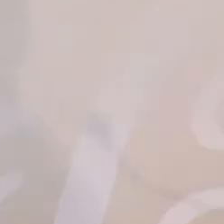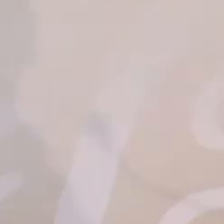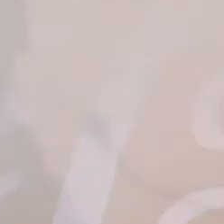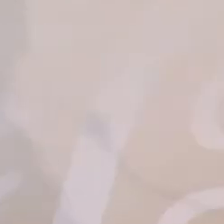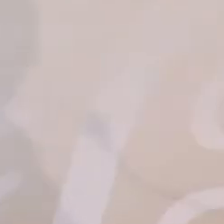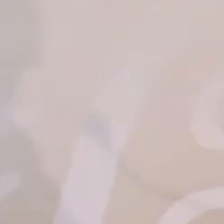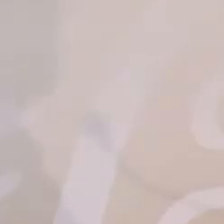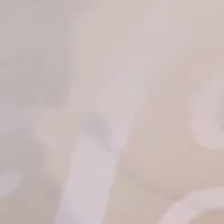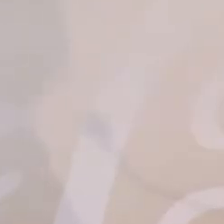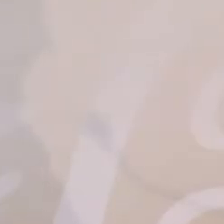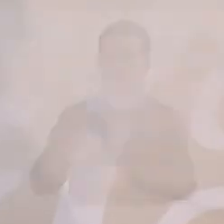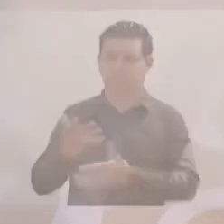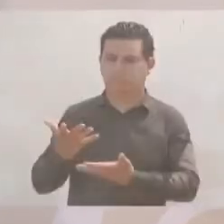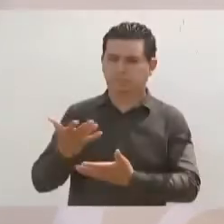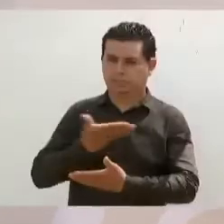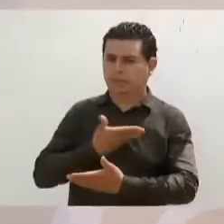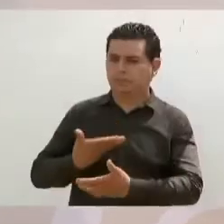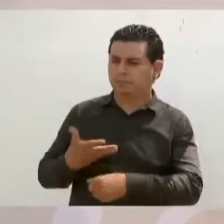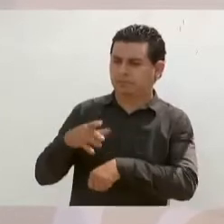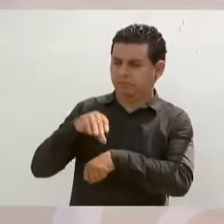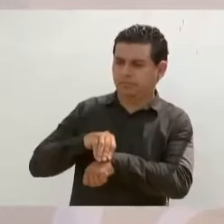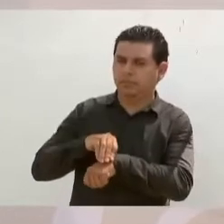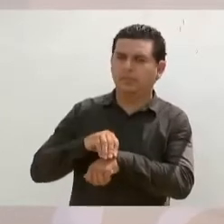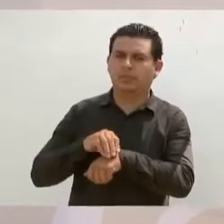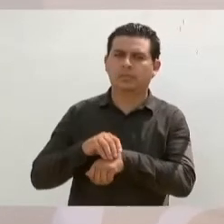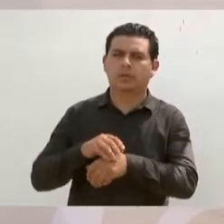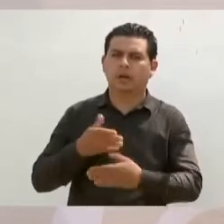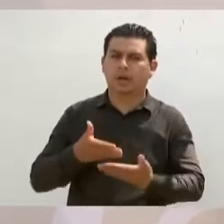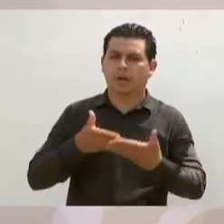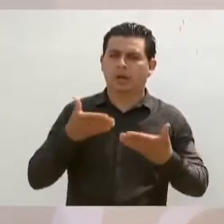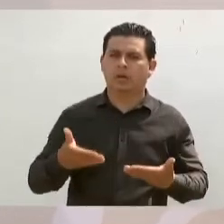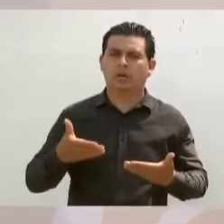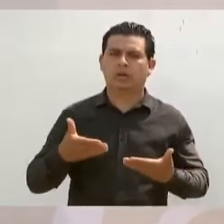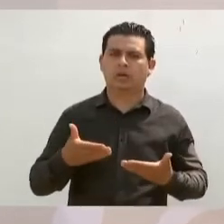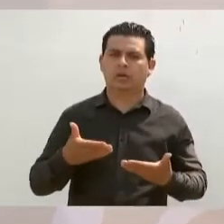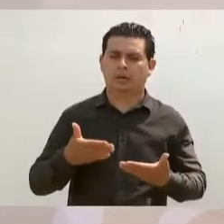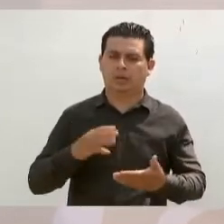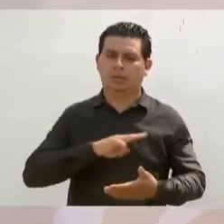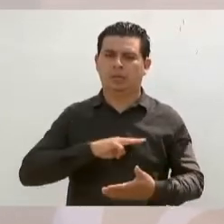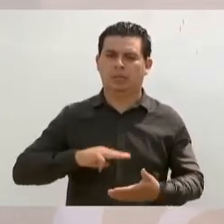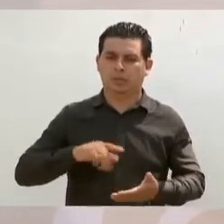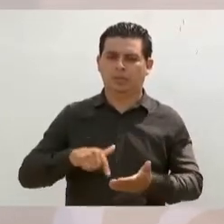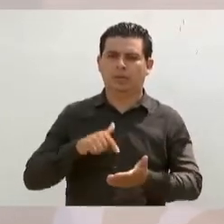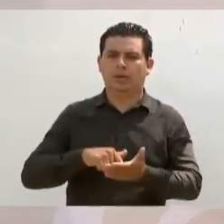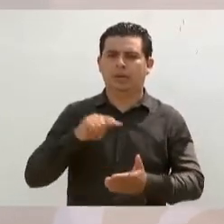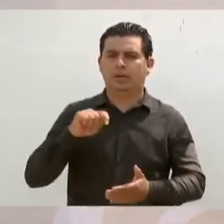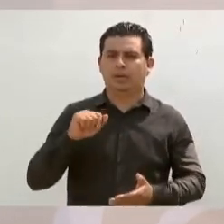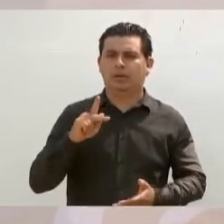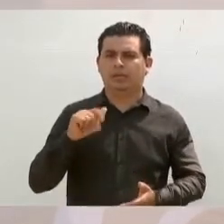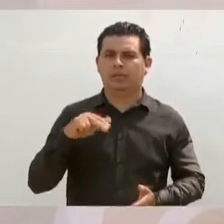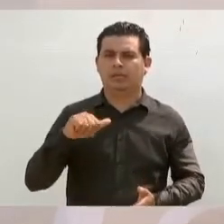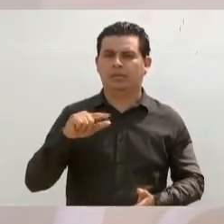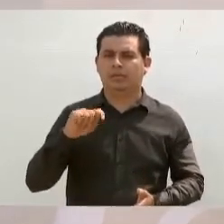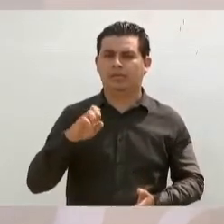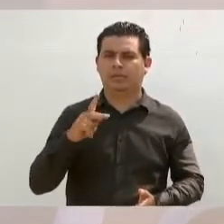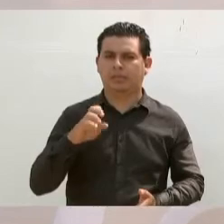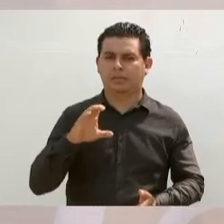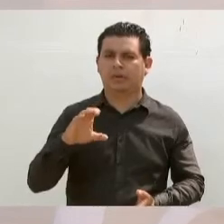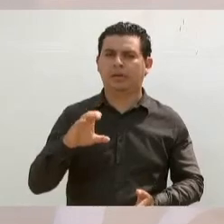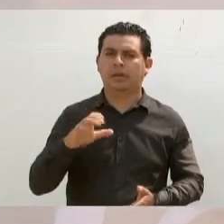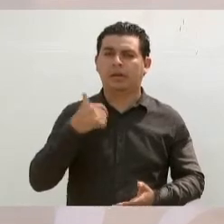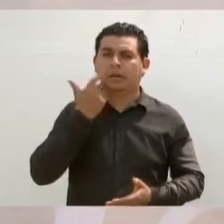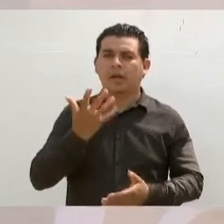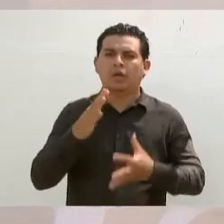Con su permiso, señor presidente, queremos en esta ocasión, en este municipio de Tapanatepec,